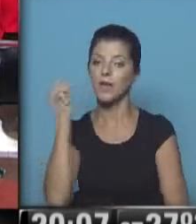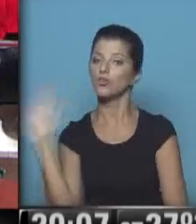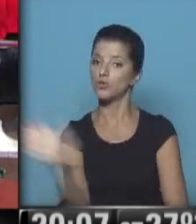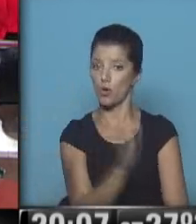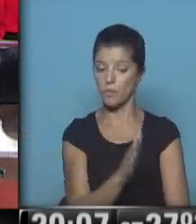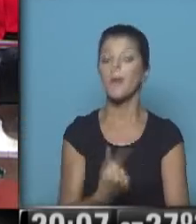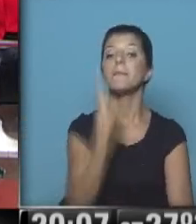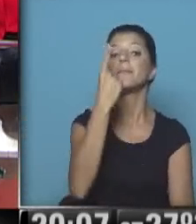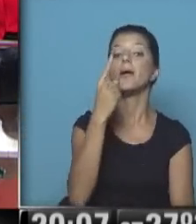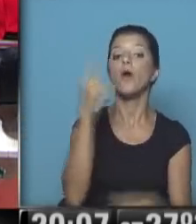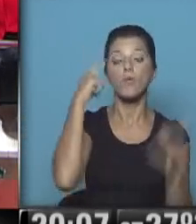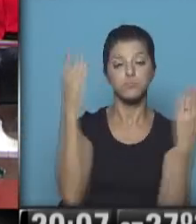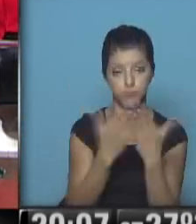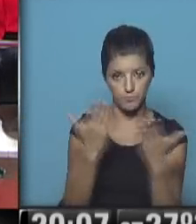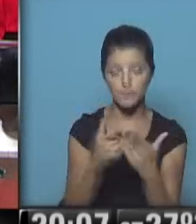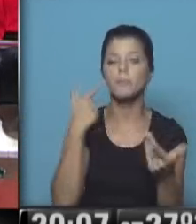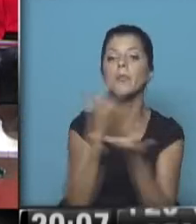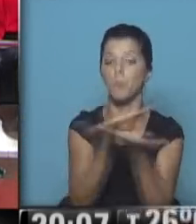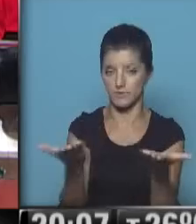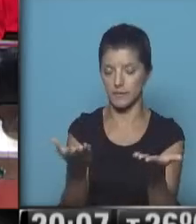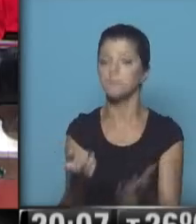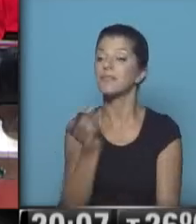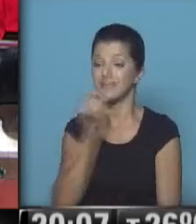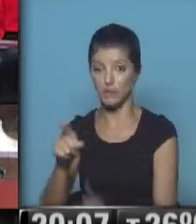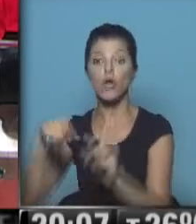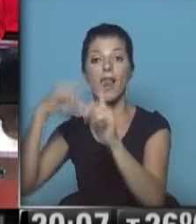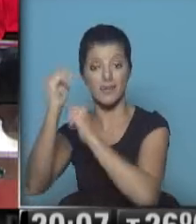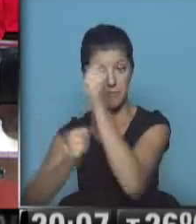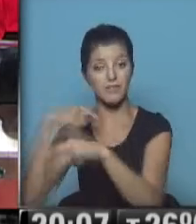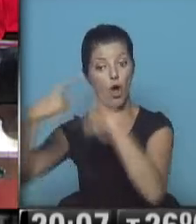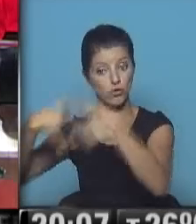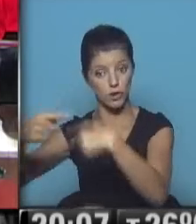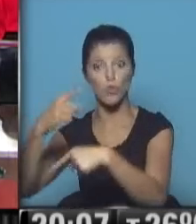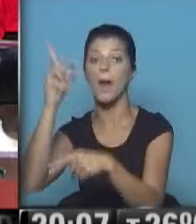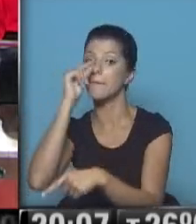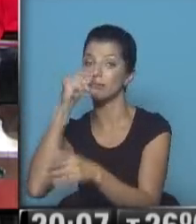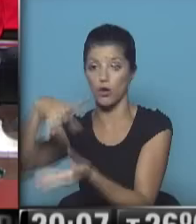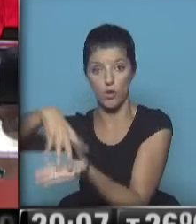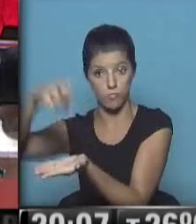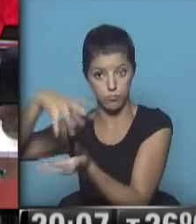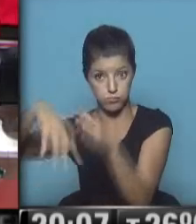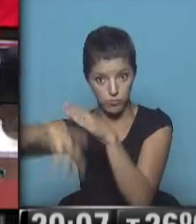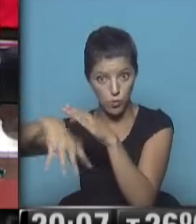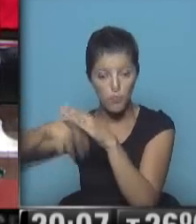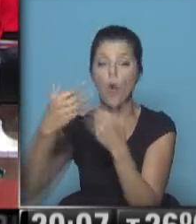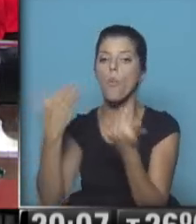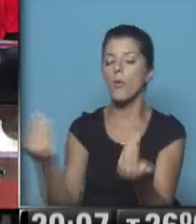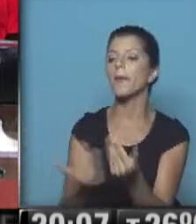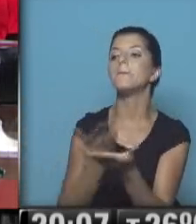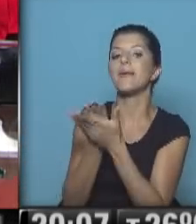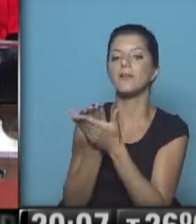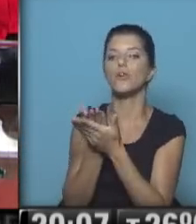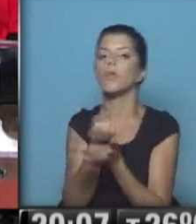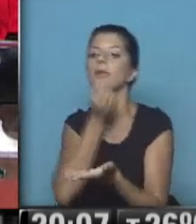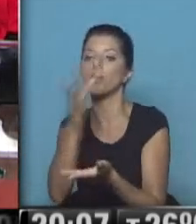primeros análisis que están indicando a ver se entiende que si la causa prospera podría derivar por ejemplo en pedidos de indagatorias